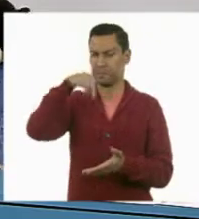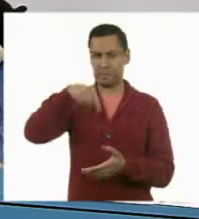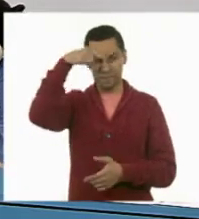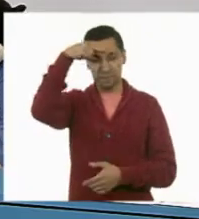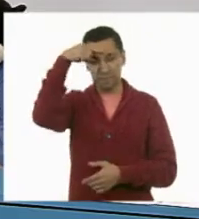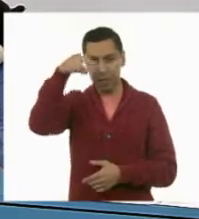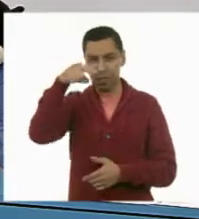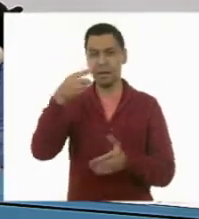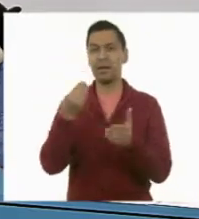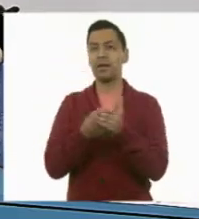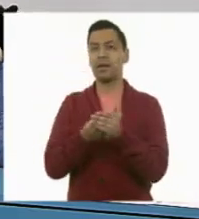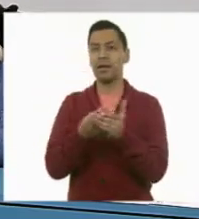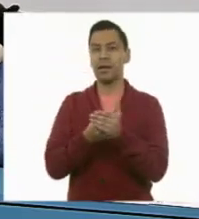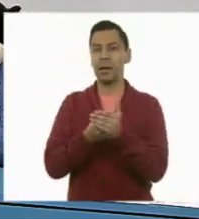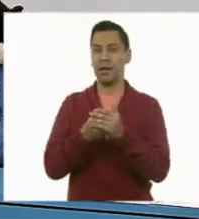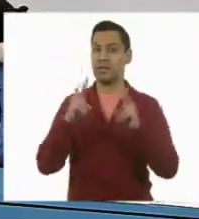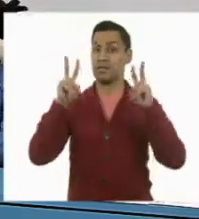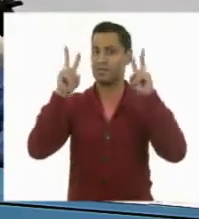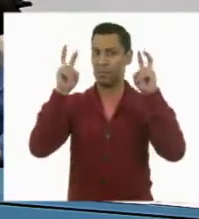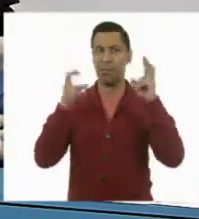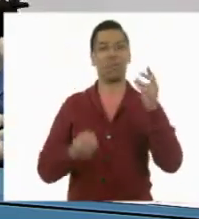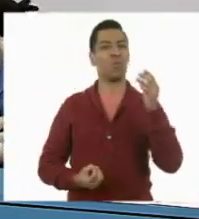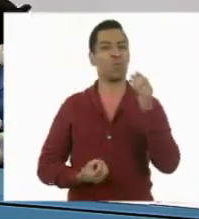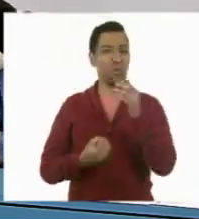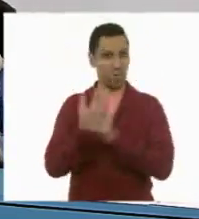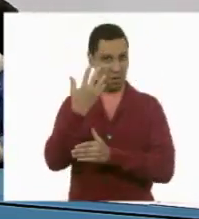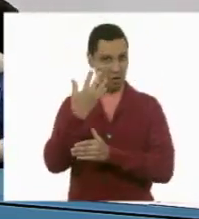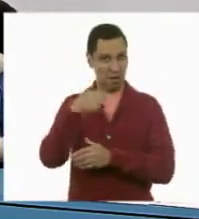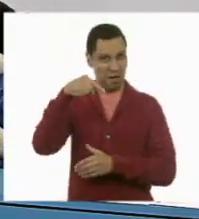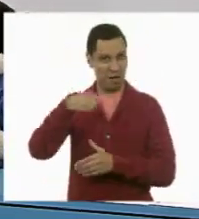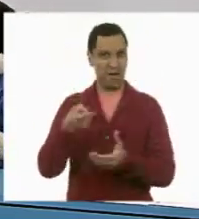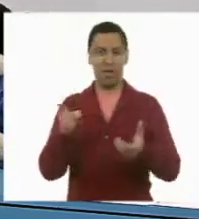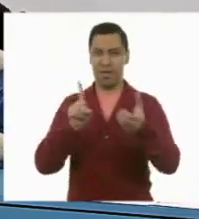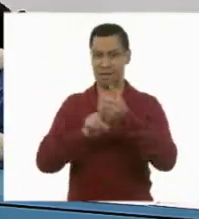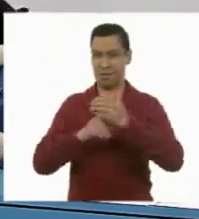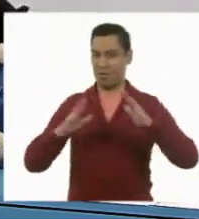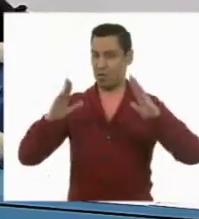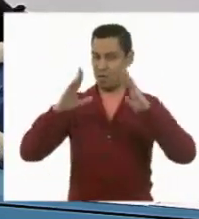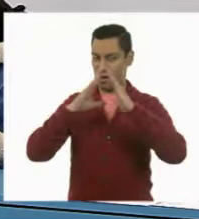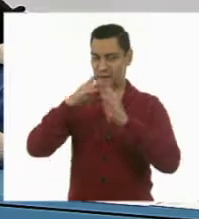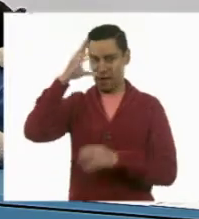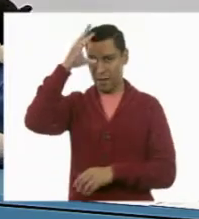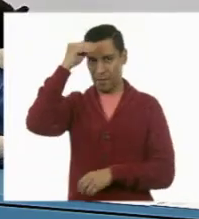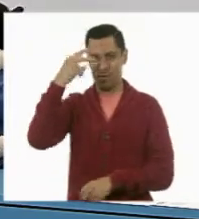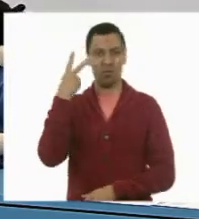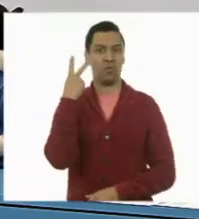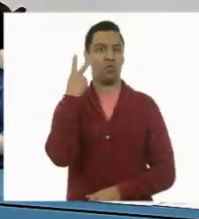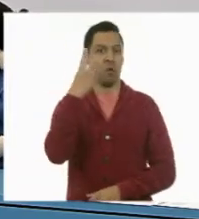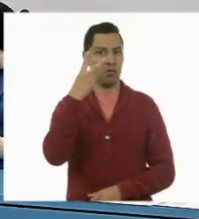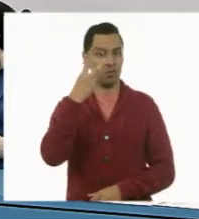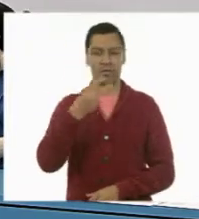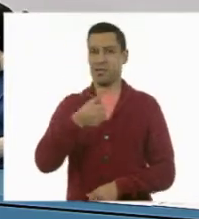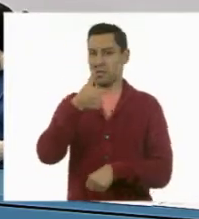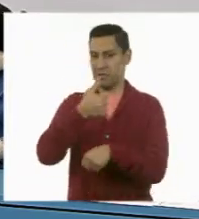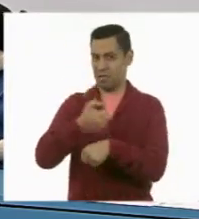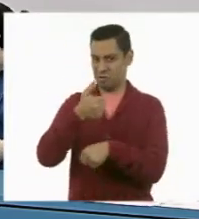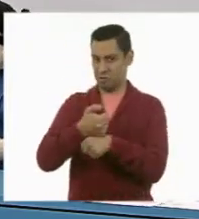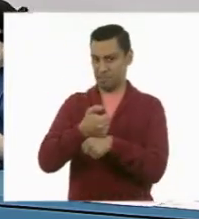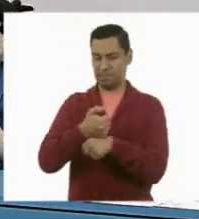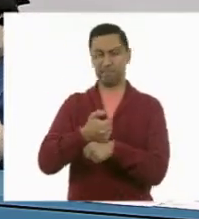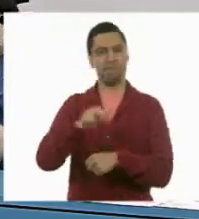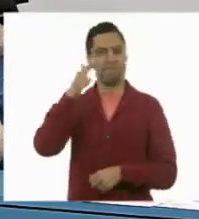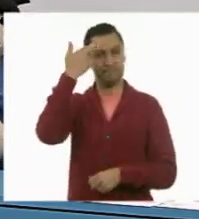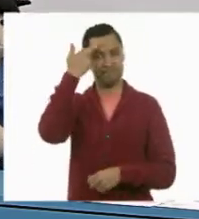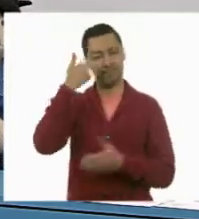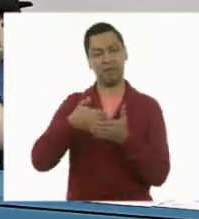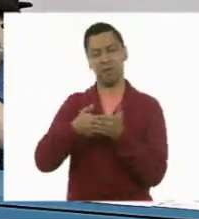vamos a empezar a ver un tema nuevo en este Aprende en Casa 2 de sexto grado. Y vamos a recordar